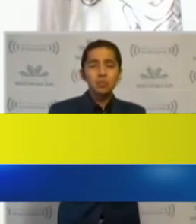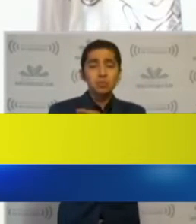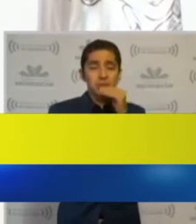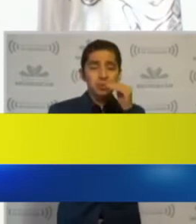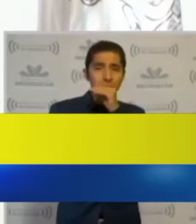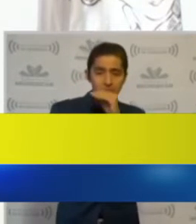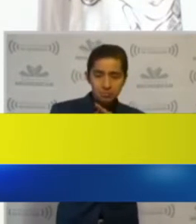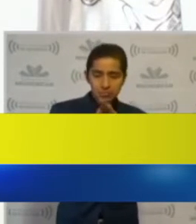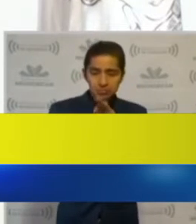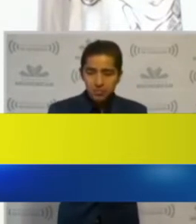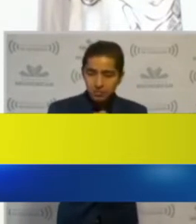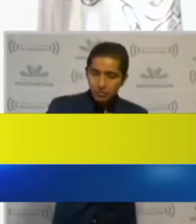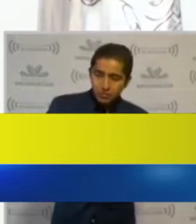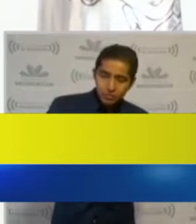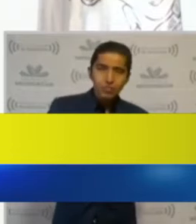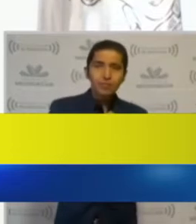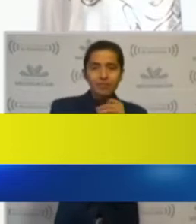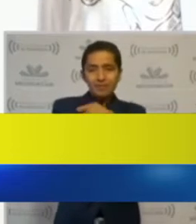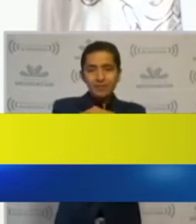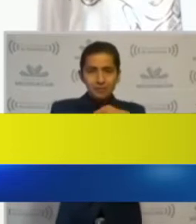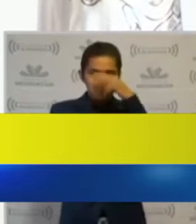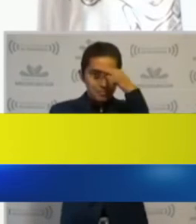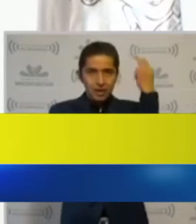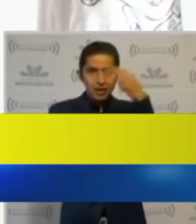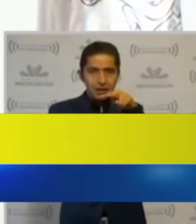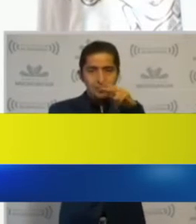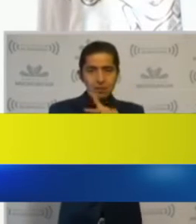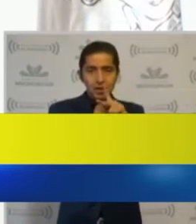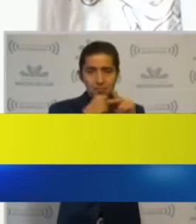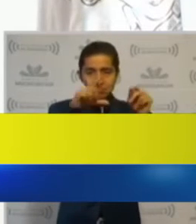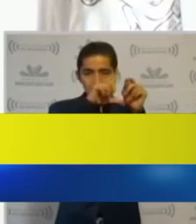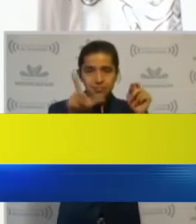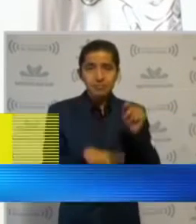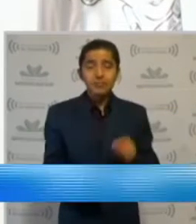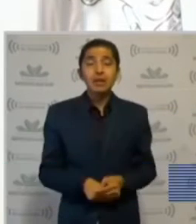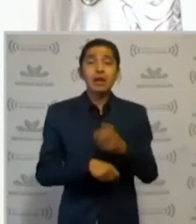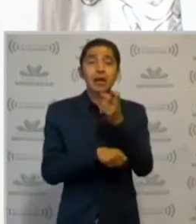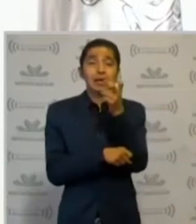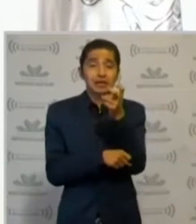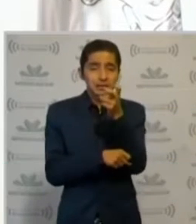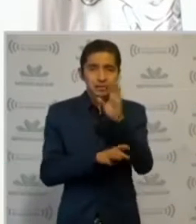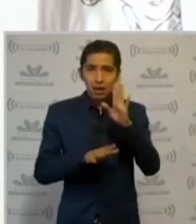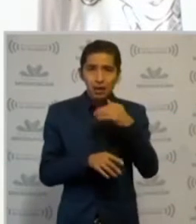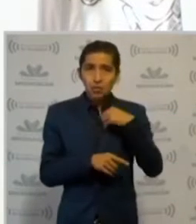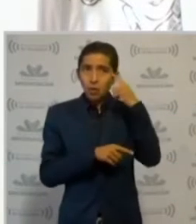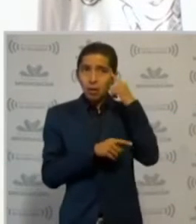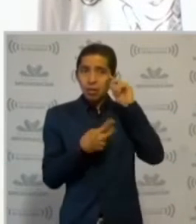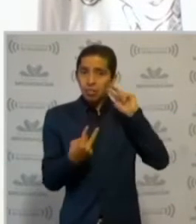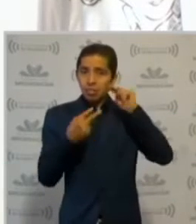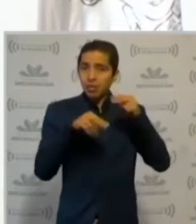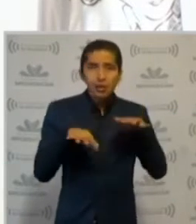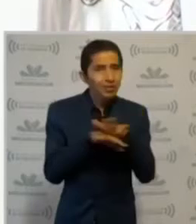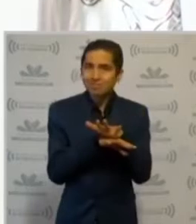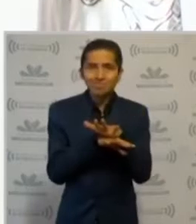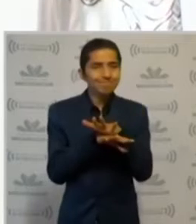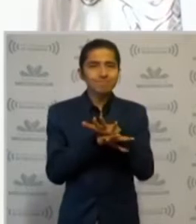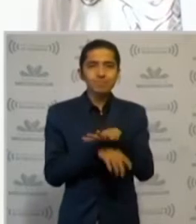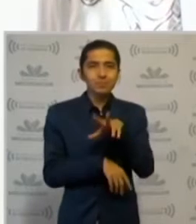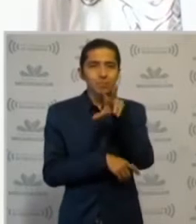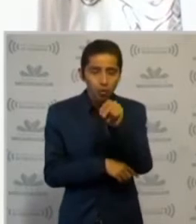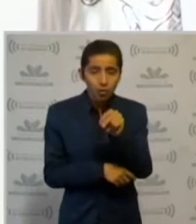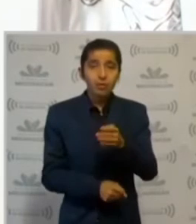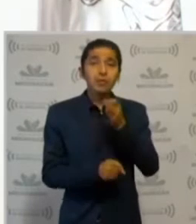gratuita a todas las familias mexicanas. Esa posición no ha cambiado. Al contrario,